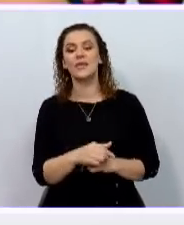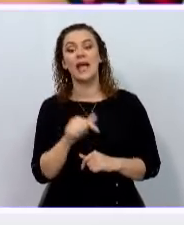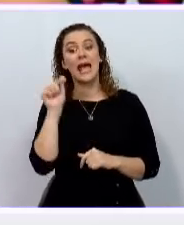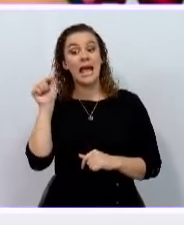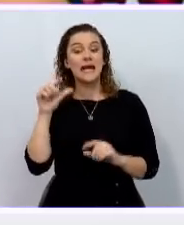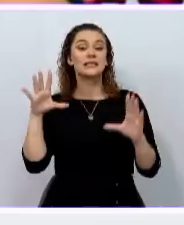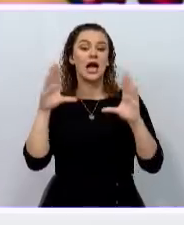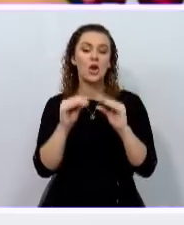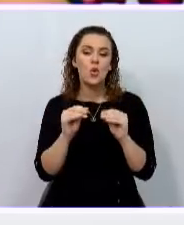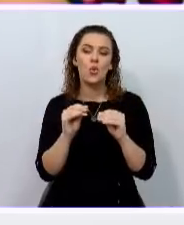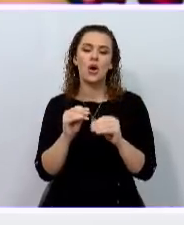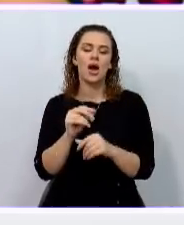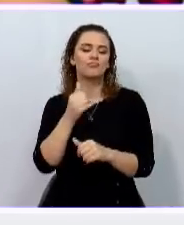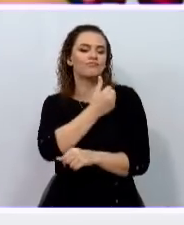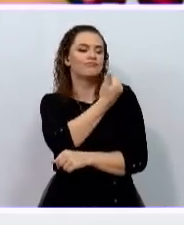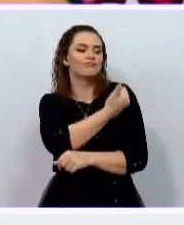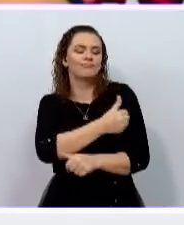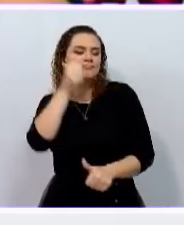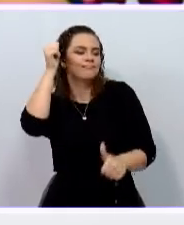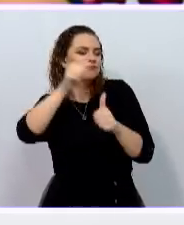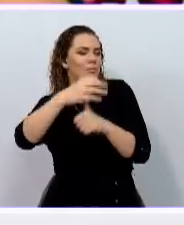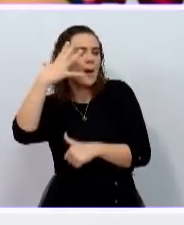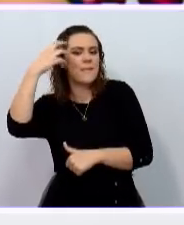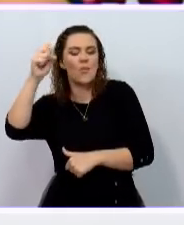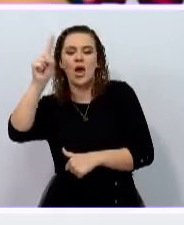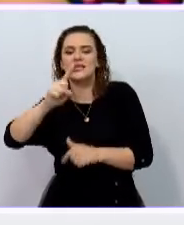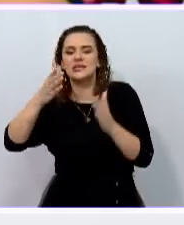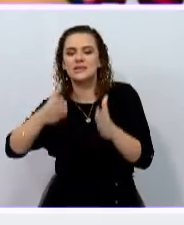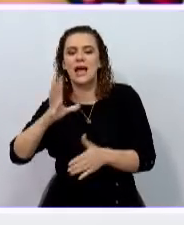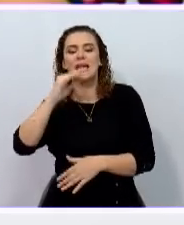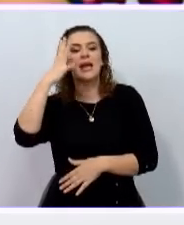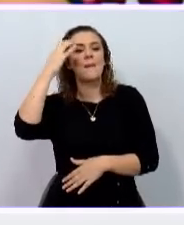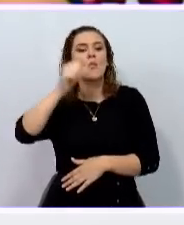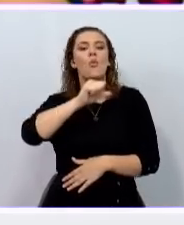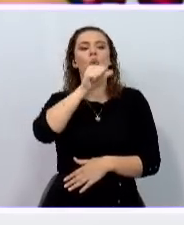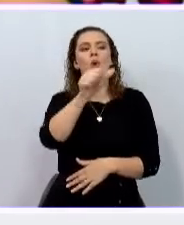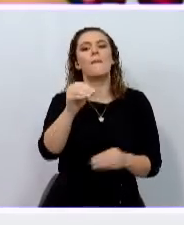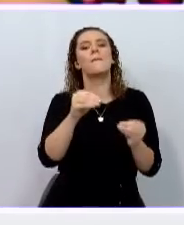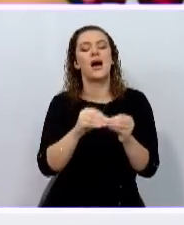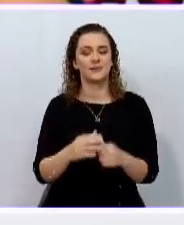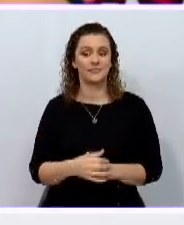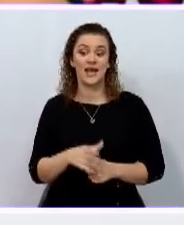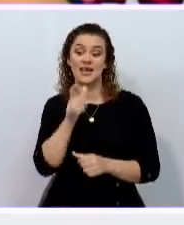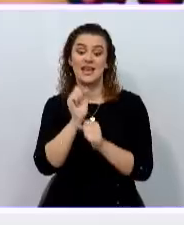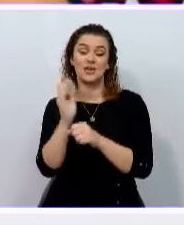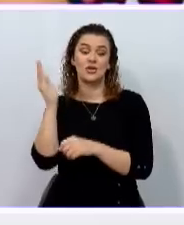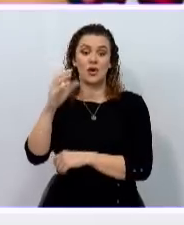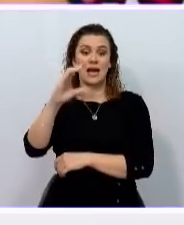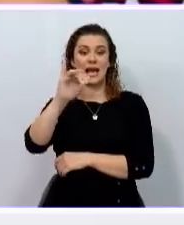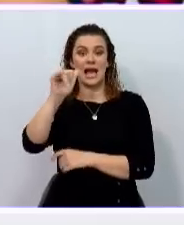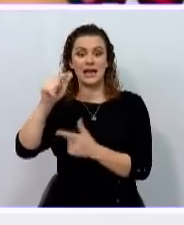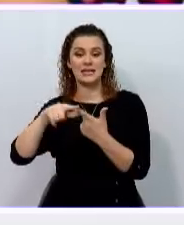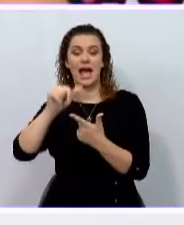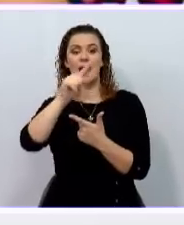que está tatuada en la memoria como si fuera ayer y en la memoria del liguismo más el calla y al pisar